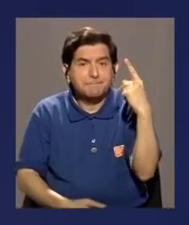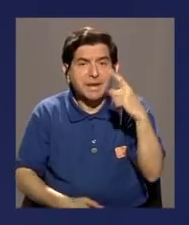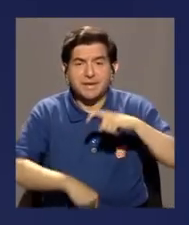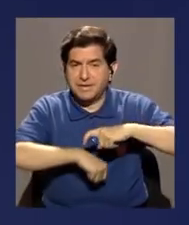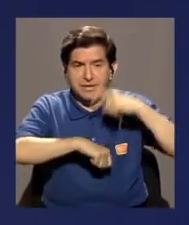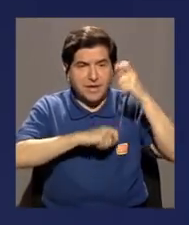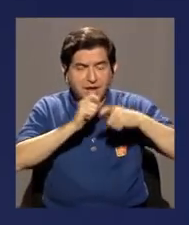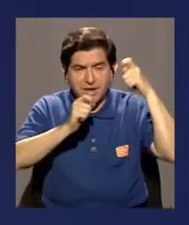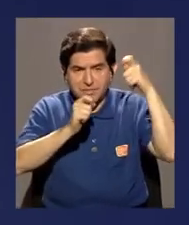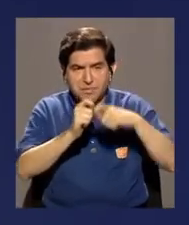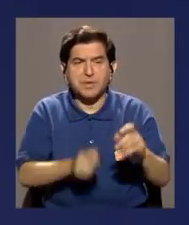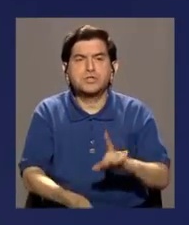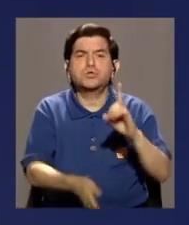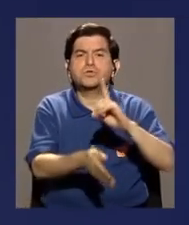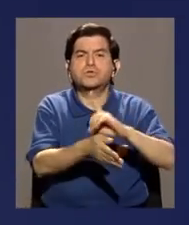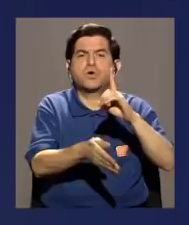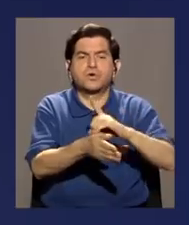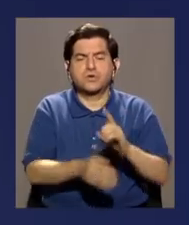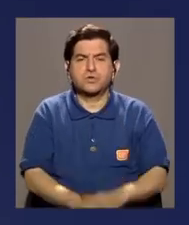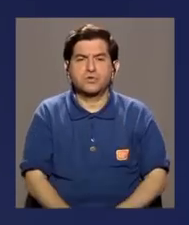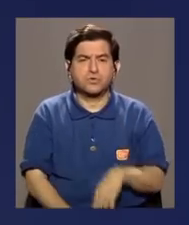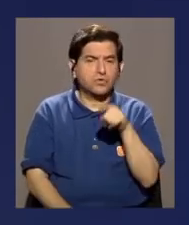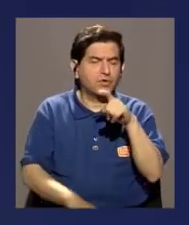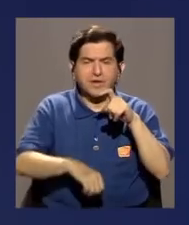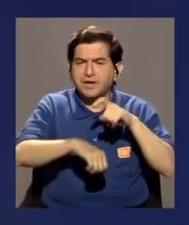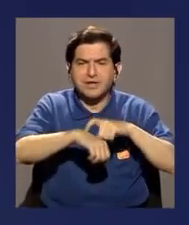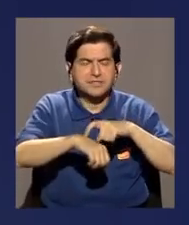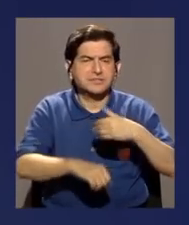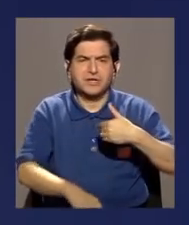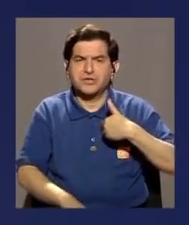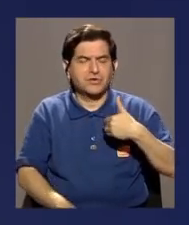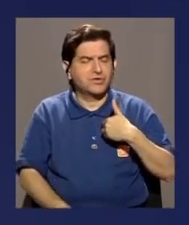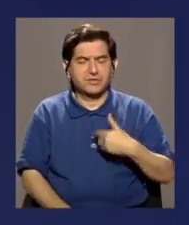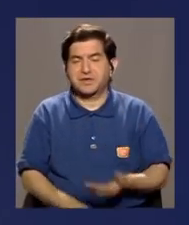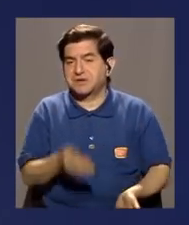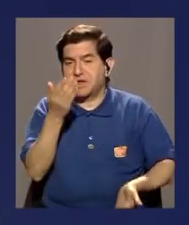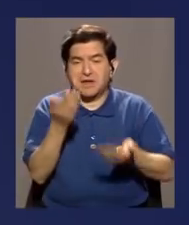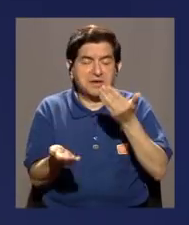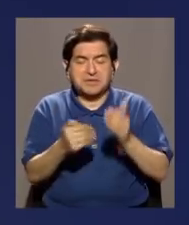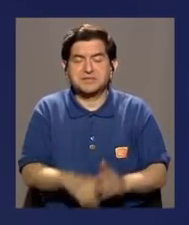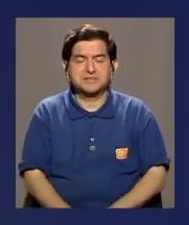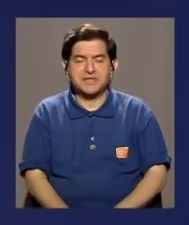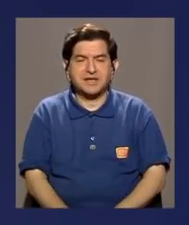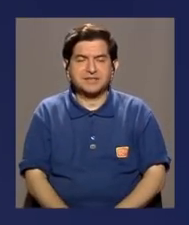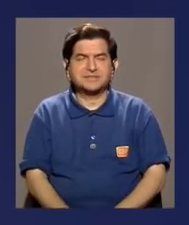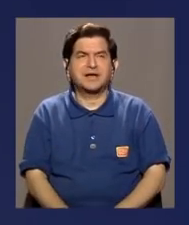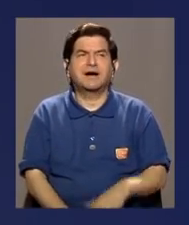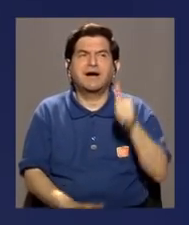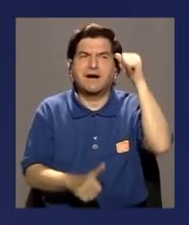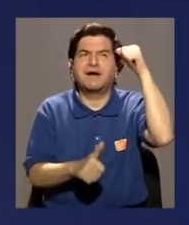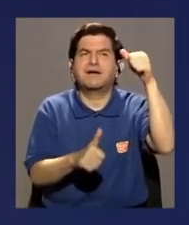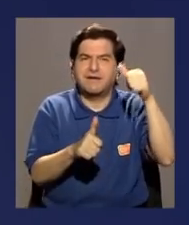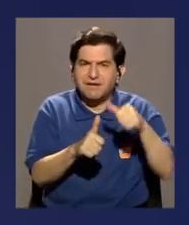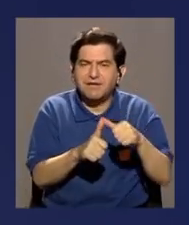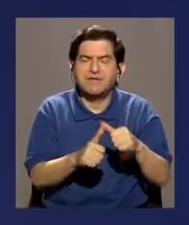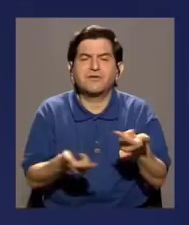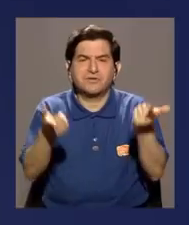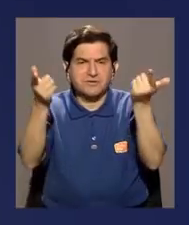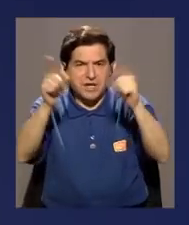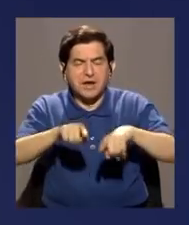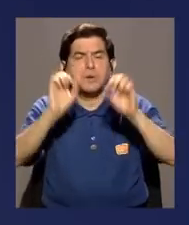momento determinado y si el médico que le recibe no tiene la consideración de recordar que en este caso en particular